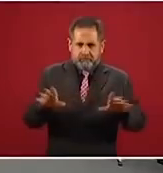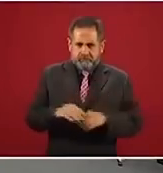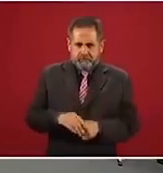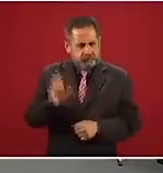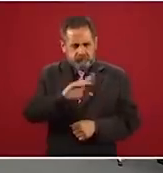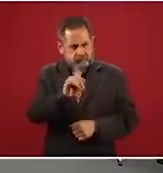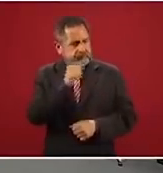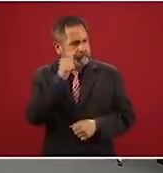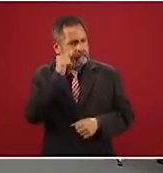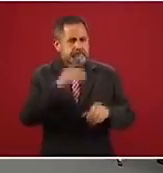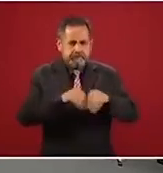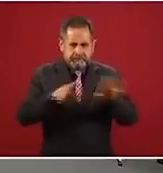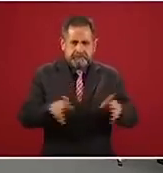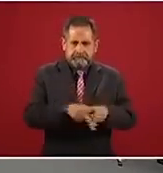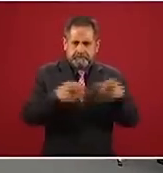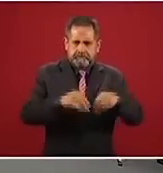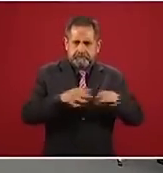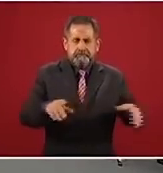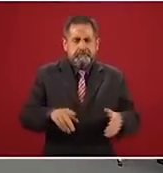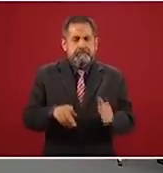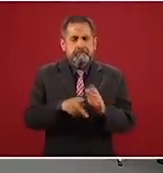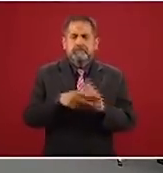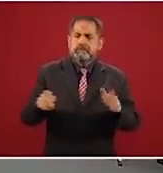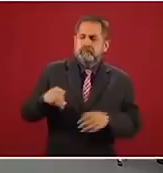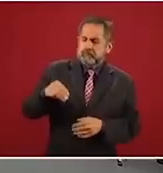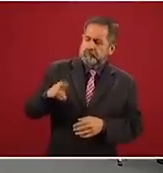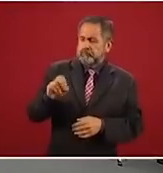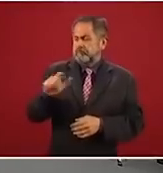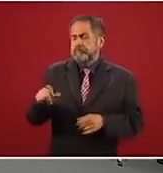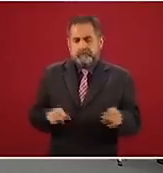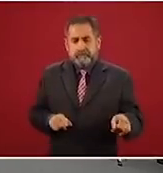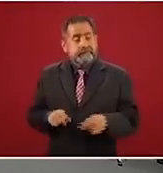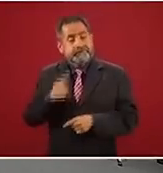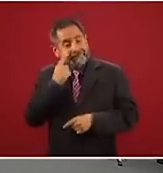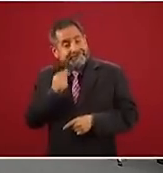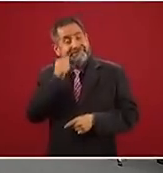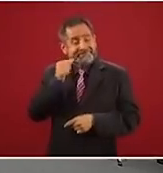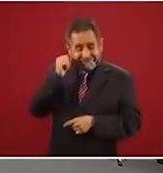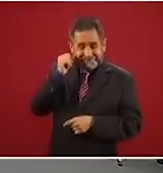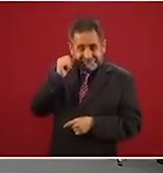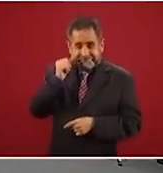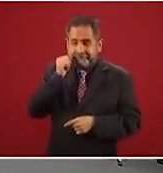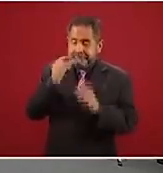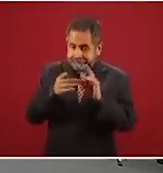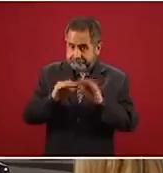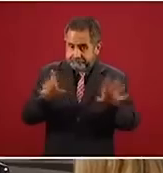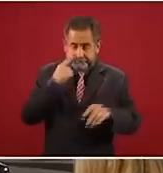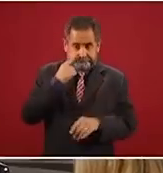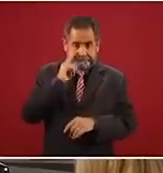publicó ayer en el periódico Reforma, en el periódico Mural, esta información, porque ayer se dio una aclaración.